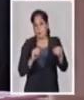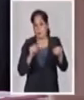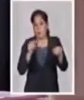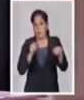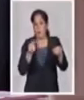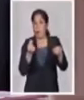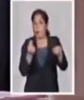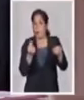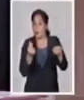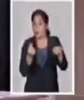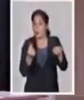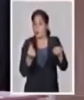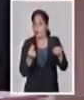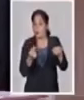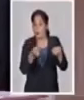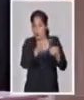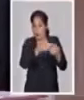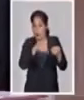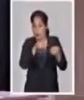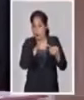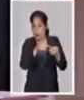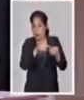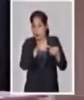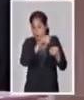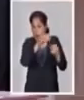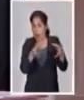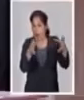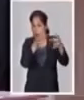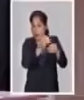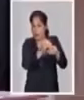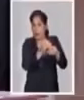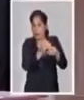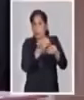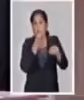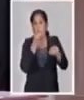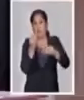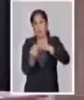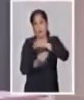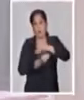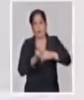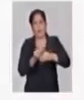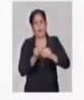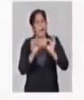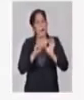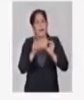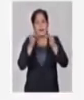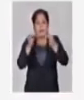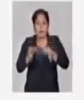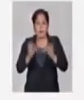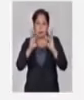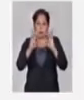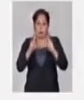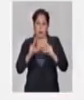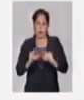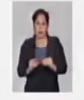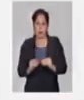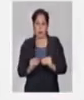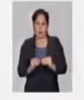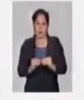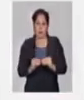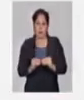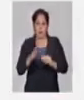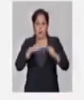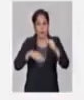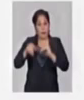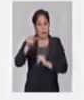del costo tiene, o sea, tiene una transformación, pero no es exactamente el total de lo que Marino